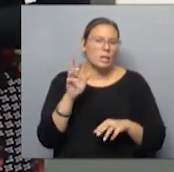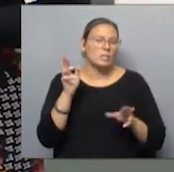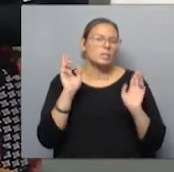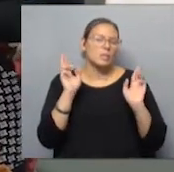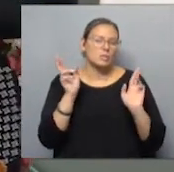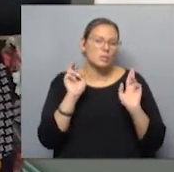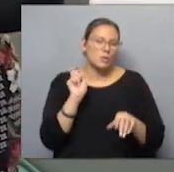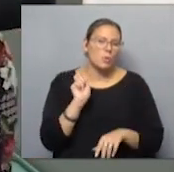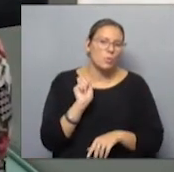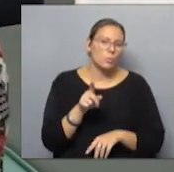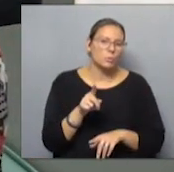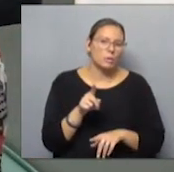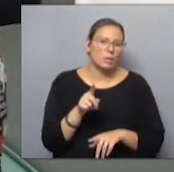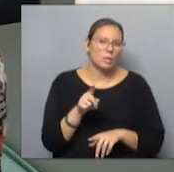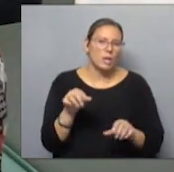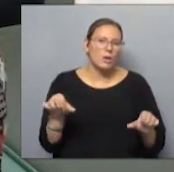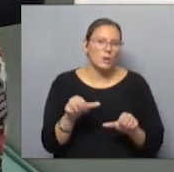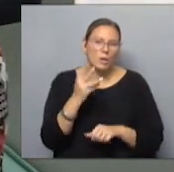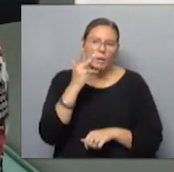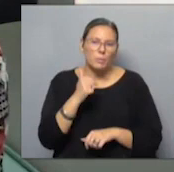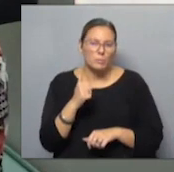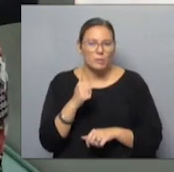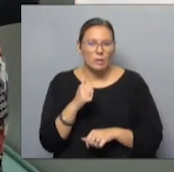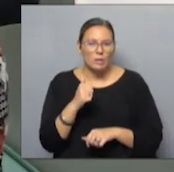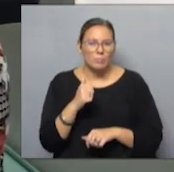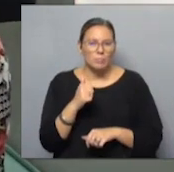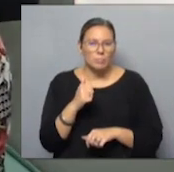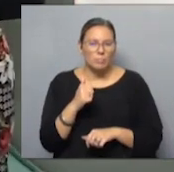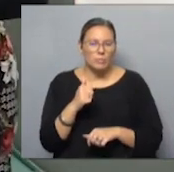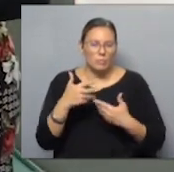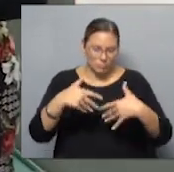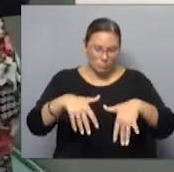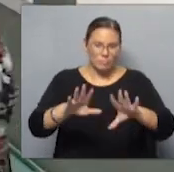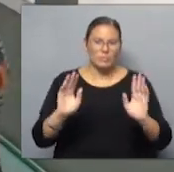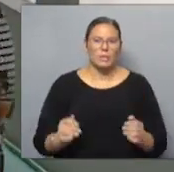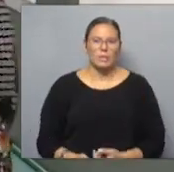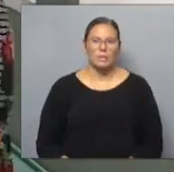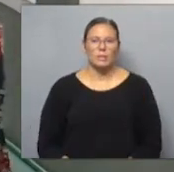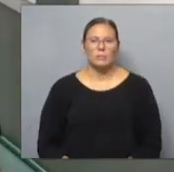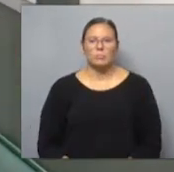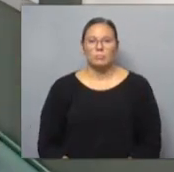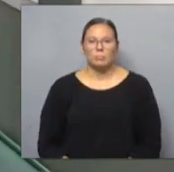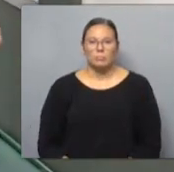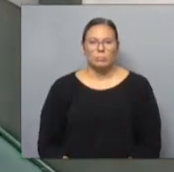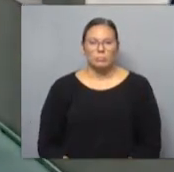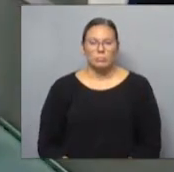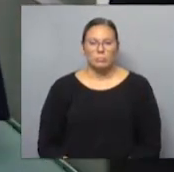de ustedes haciendo lo que les gusta hacer. Así que todo suyo este salón. Muchas gracias.